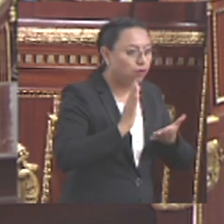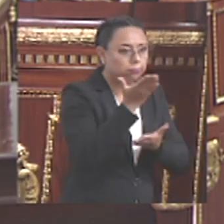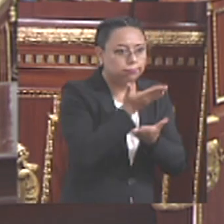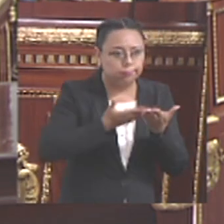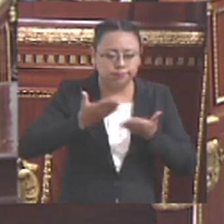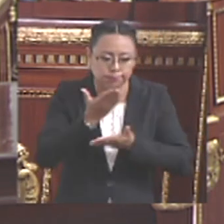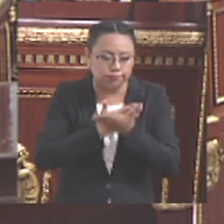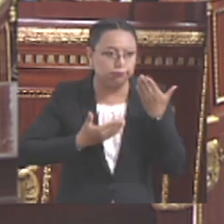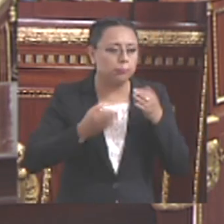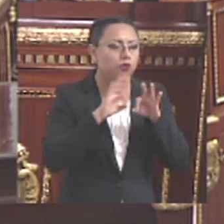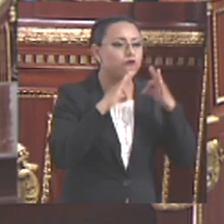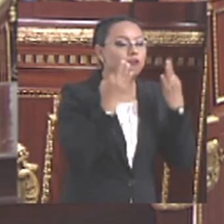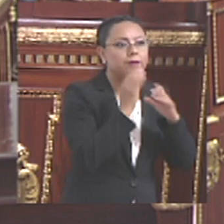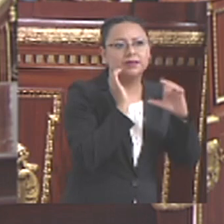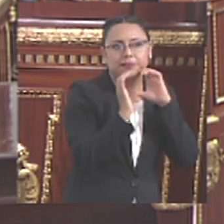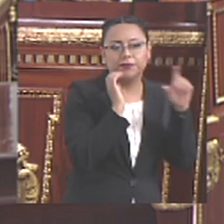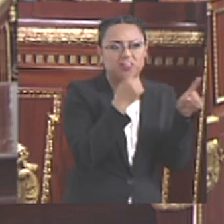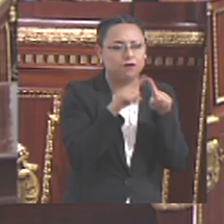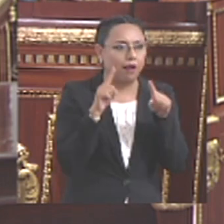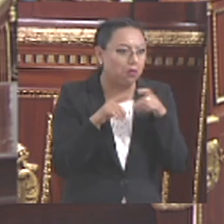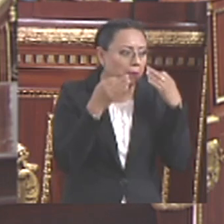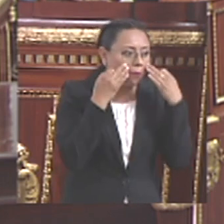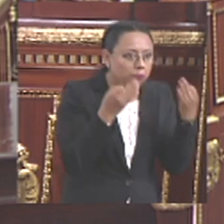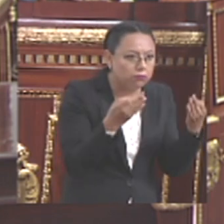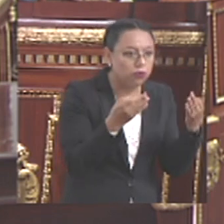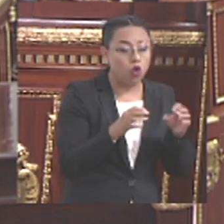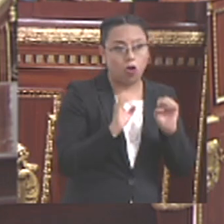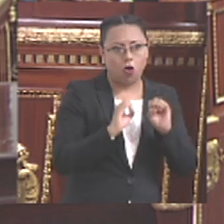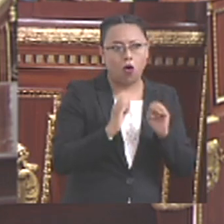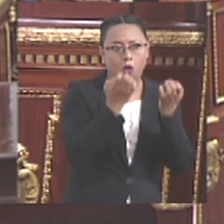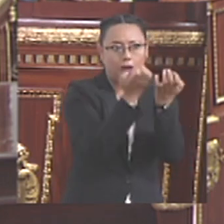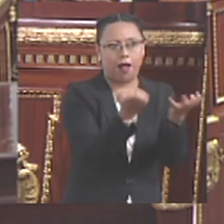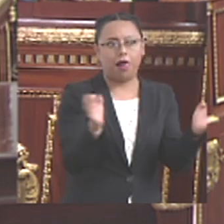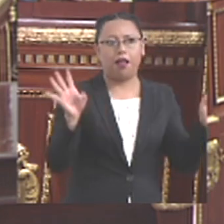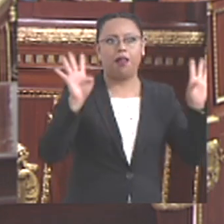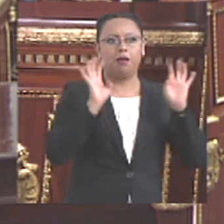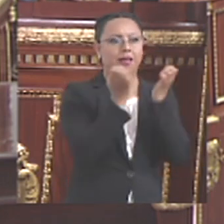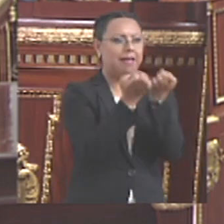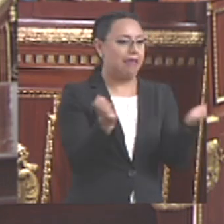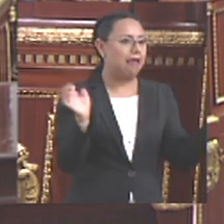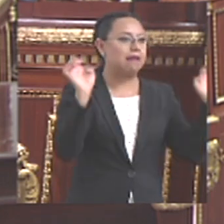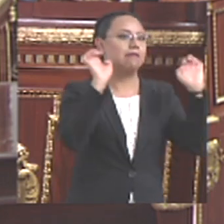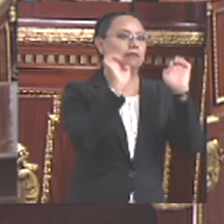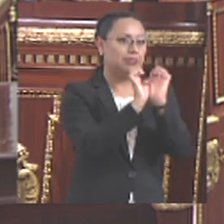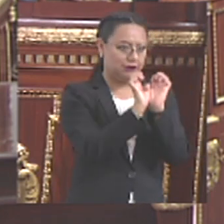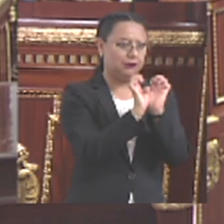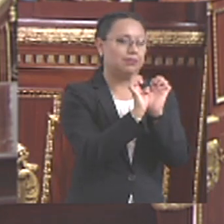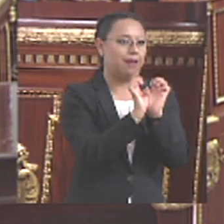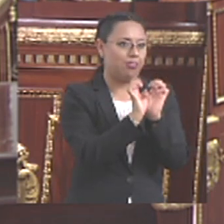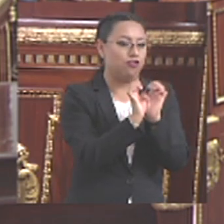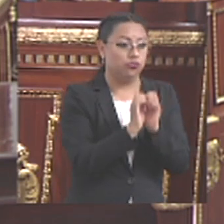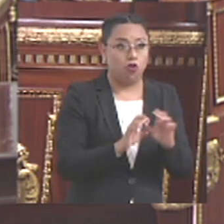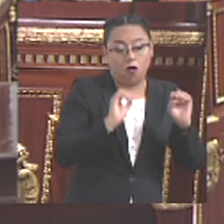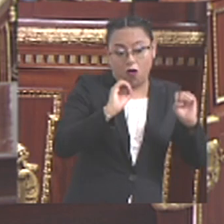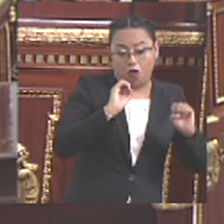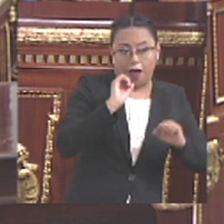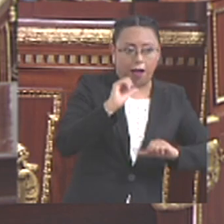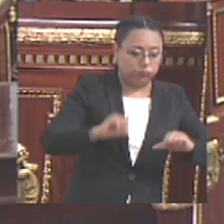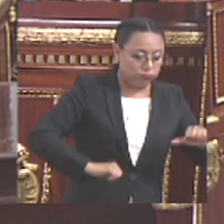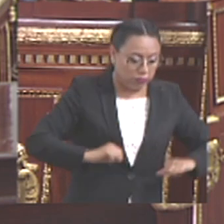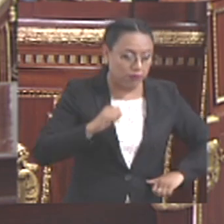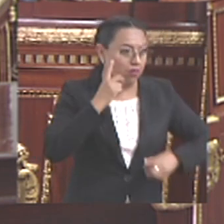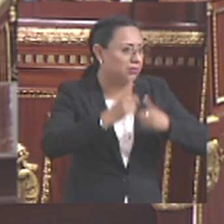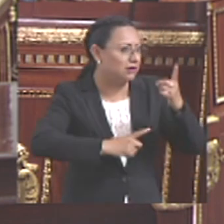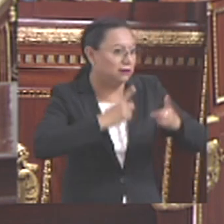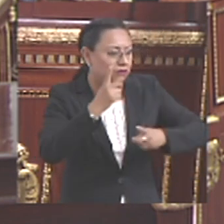comunicación. Lo vemos en los estadios y en las actividades deportivas y espectáculos donde vemos